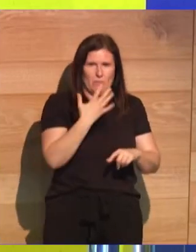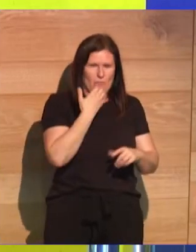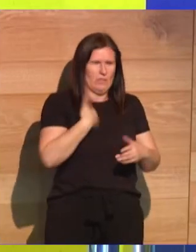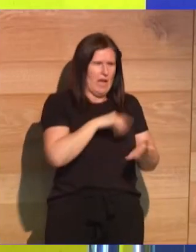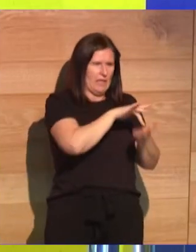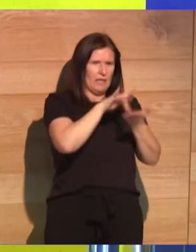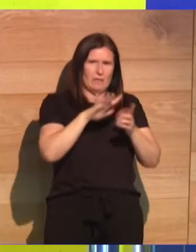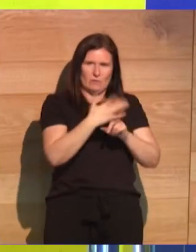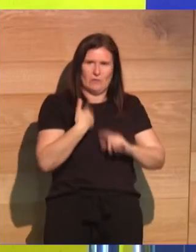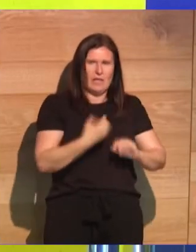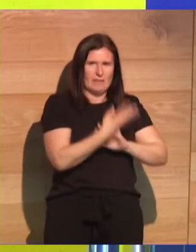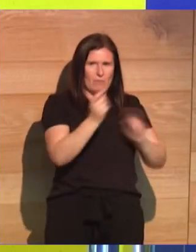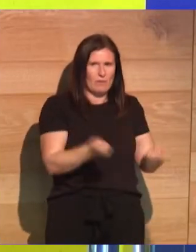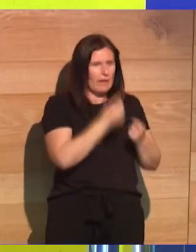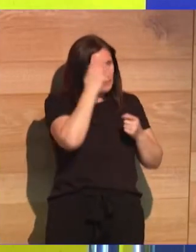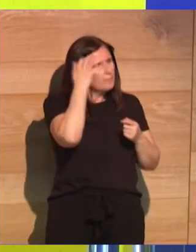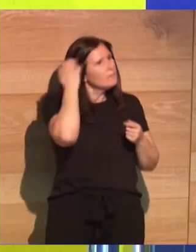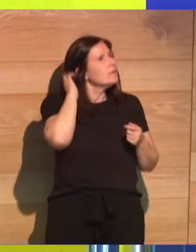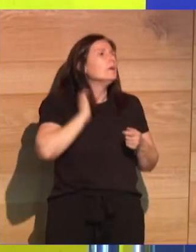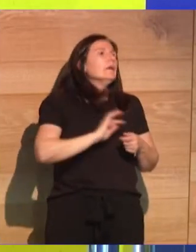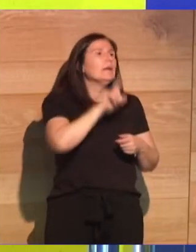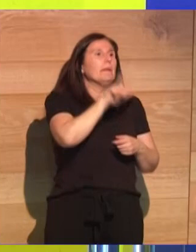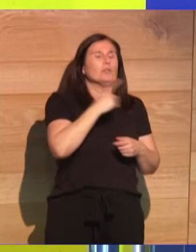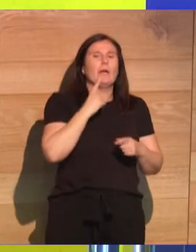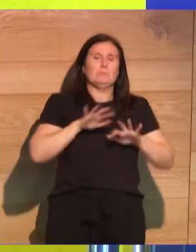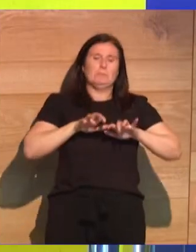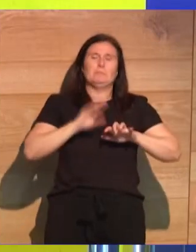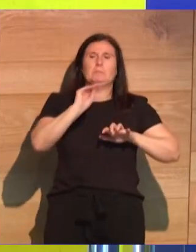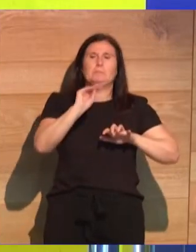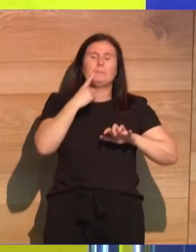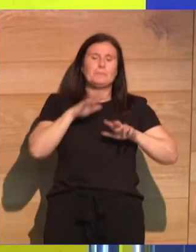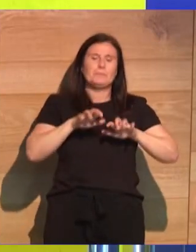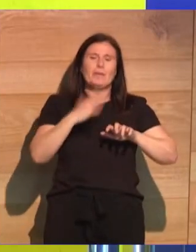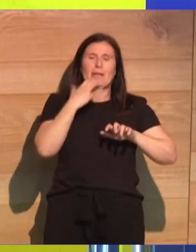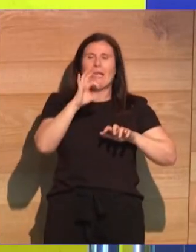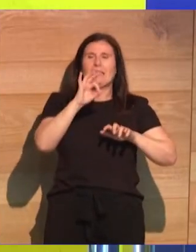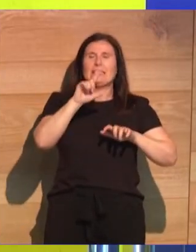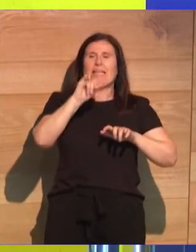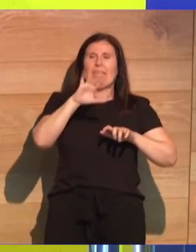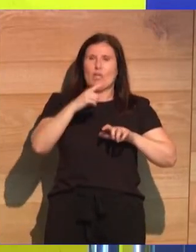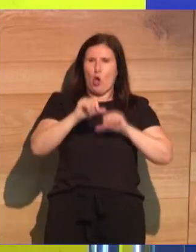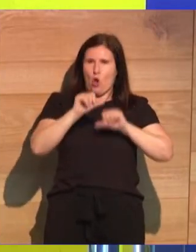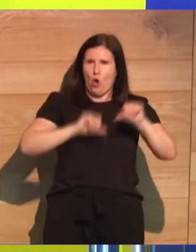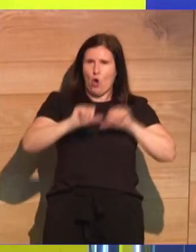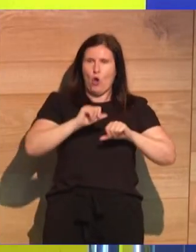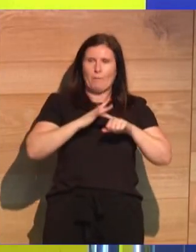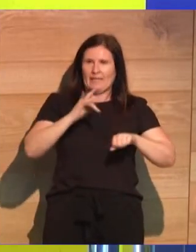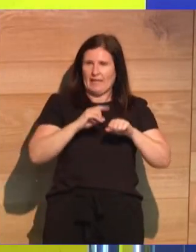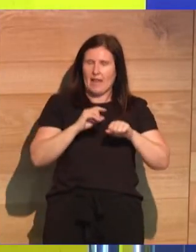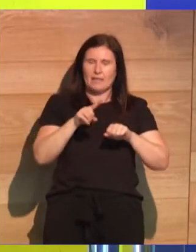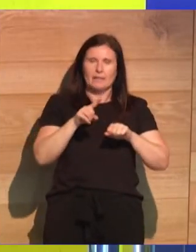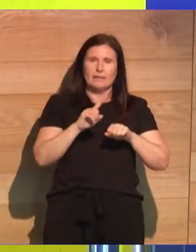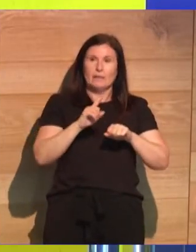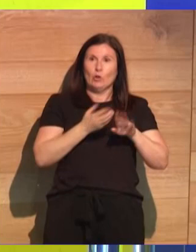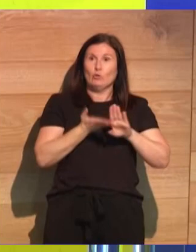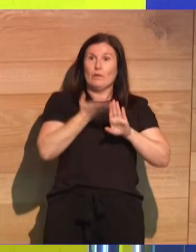que se han publicado, pues que una persona le preguntó ¿qué tengo que hacer para que suba el silicio, el mineral silicio? Y dijo,